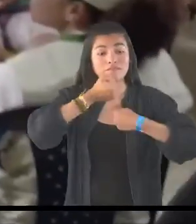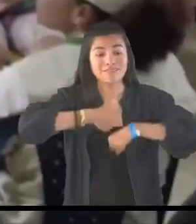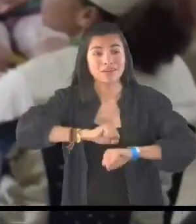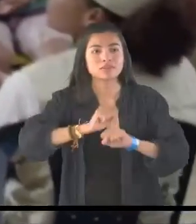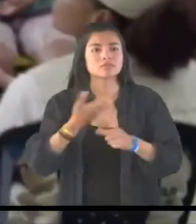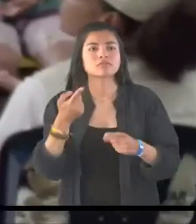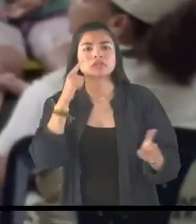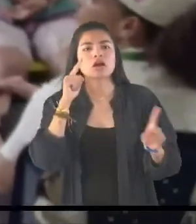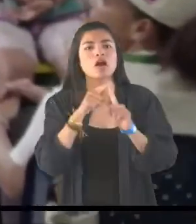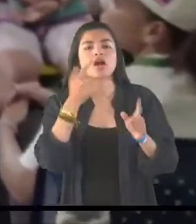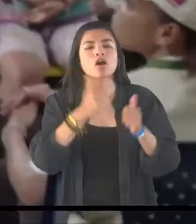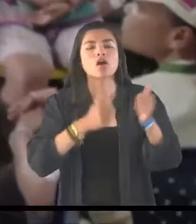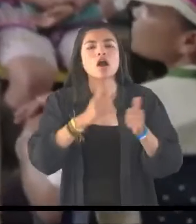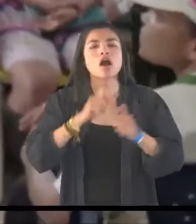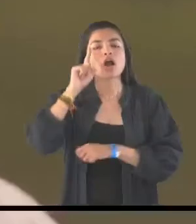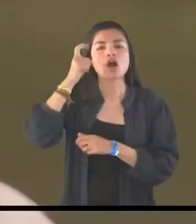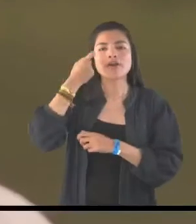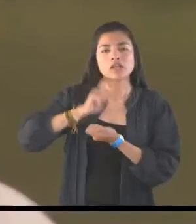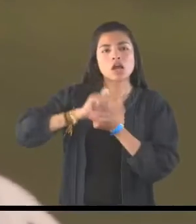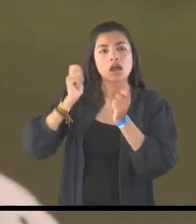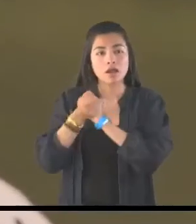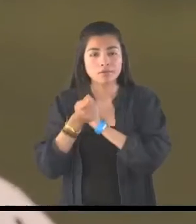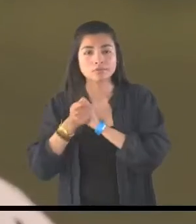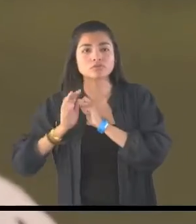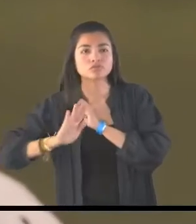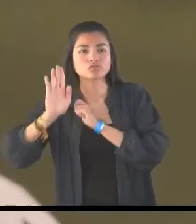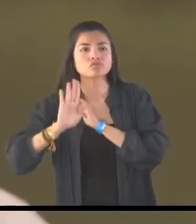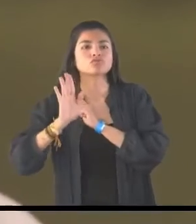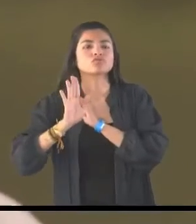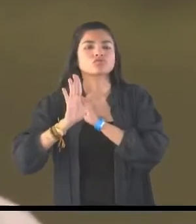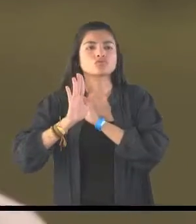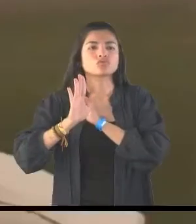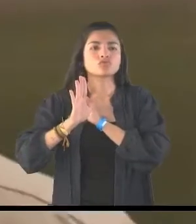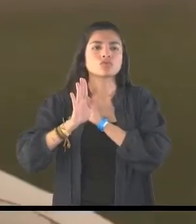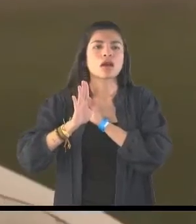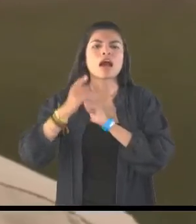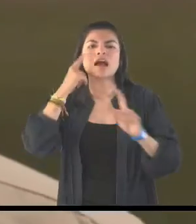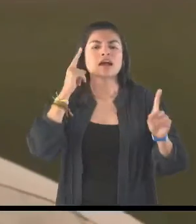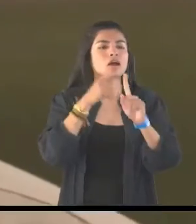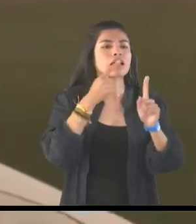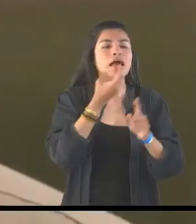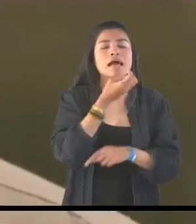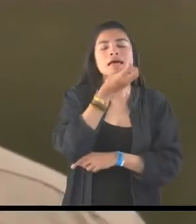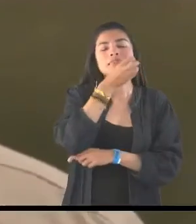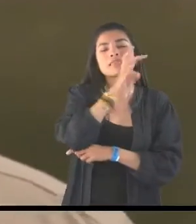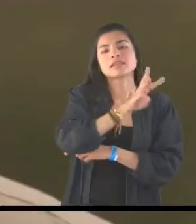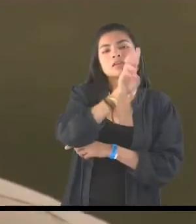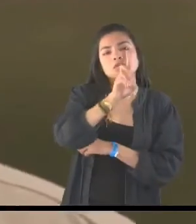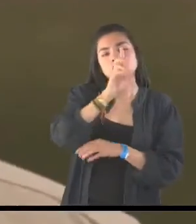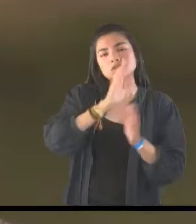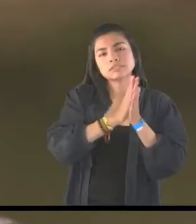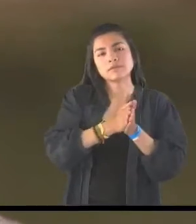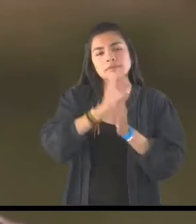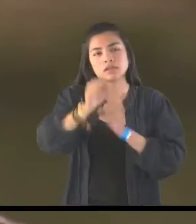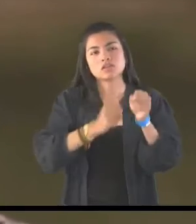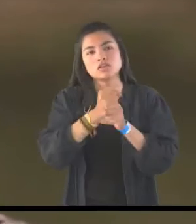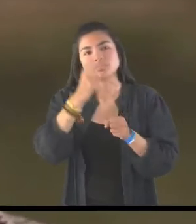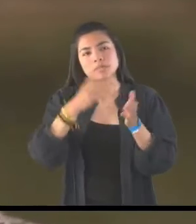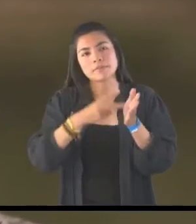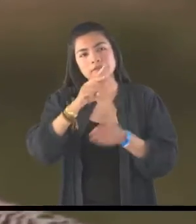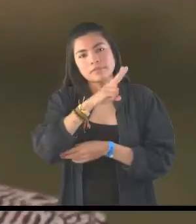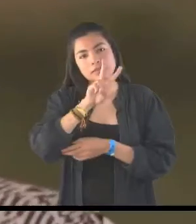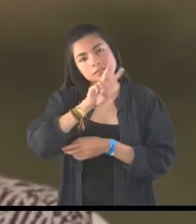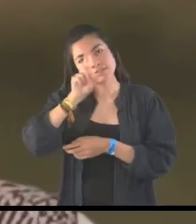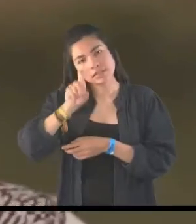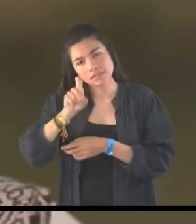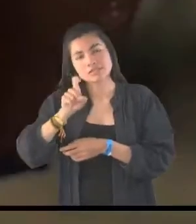antes de culminar el periodo de gobierno, todos los casos incluidos hasta el 31 de diciembre de 2023 en la ruta prioritaria